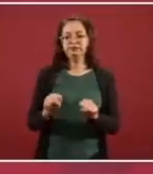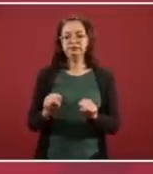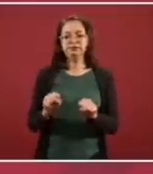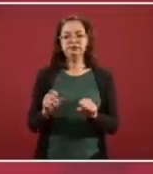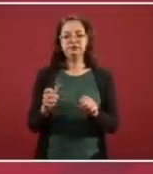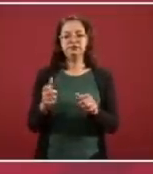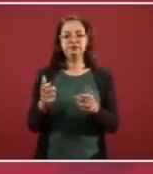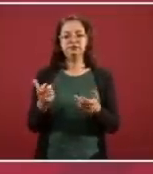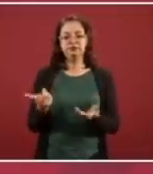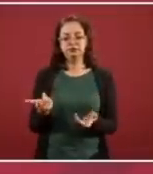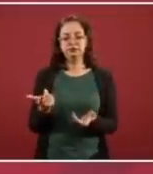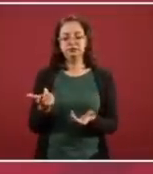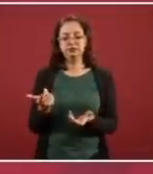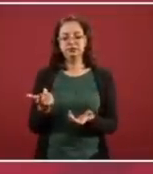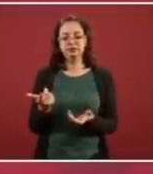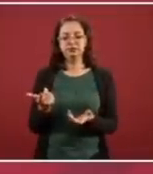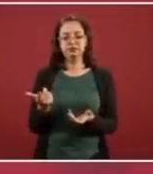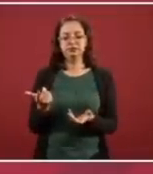donde